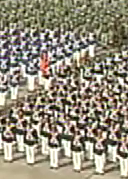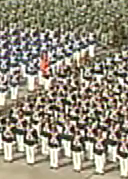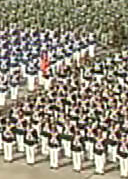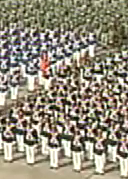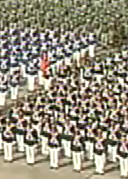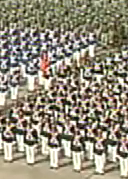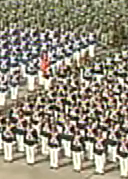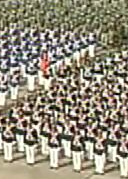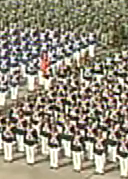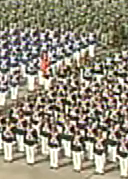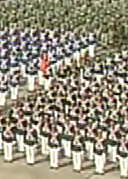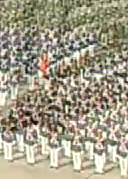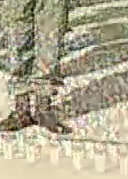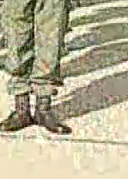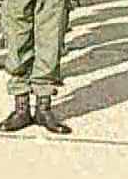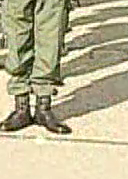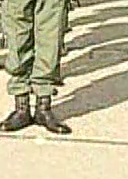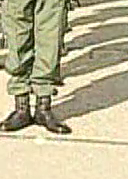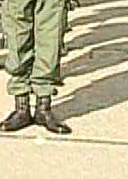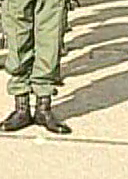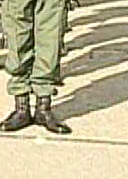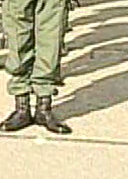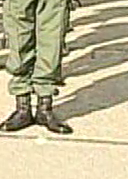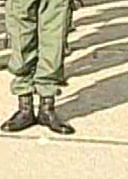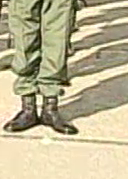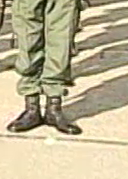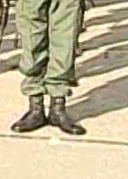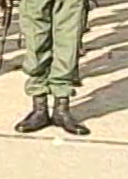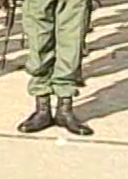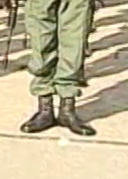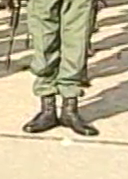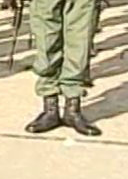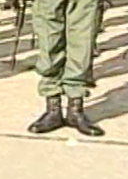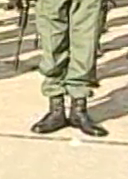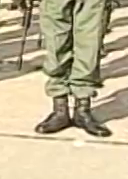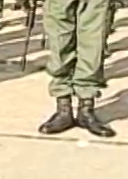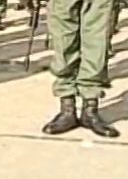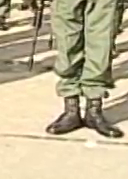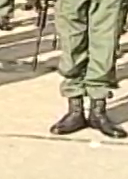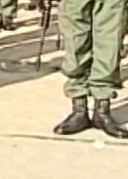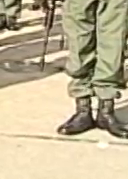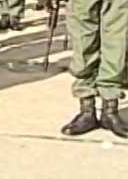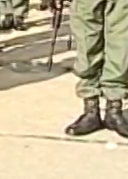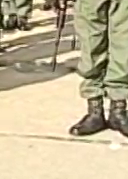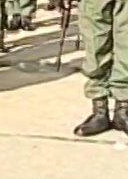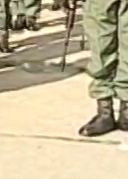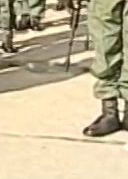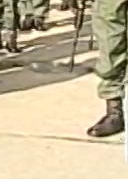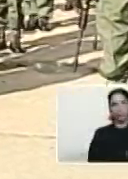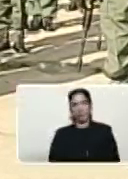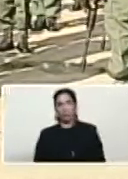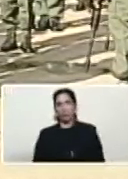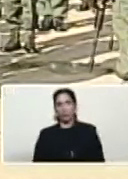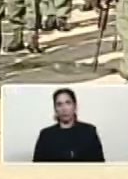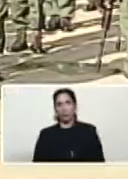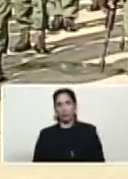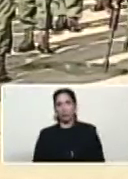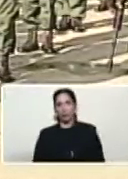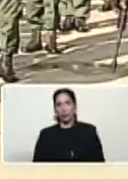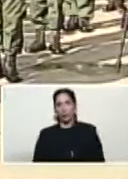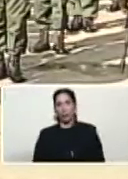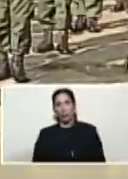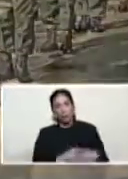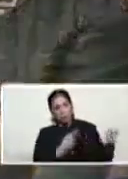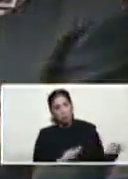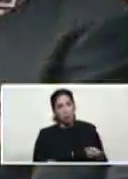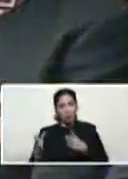enviados de los gobiernos de los países del mundo que hoy están con